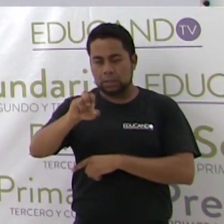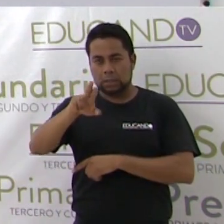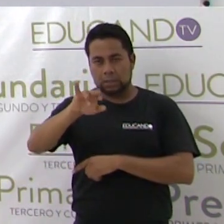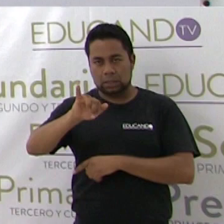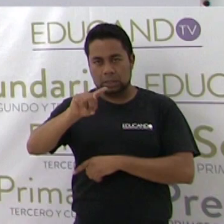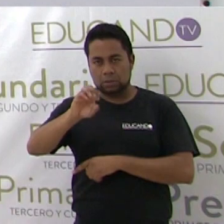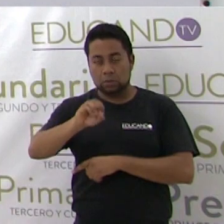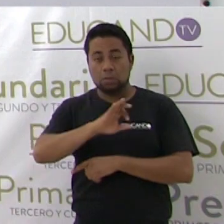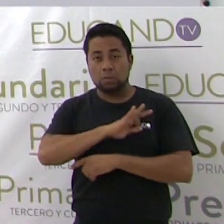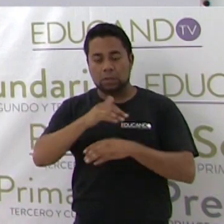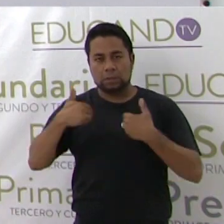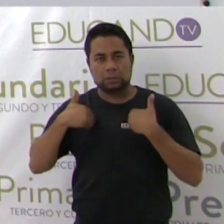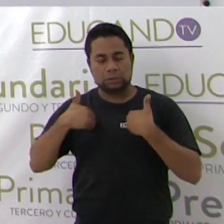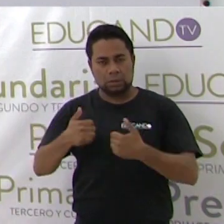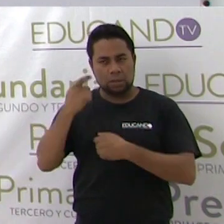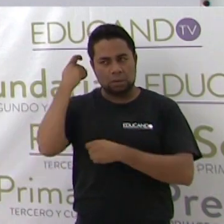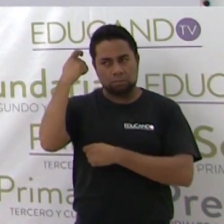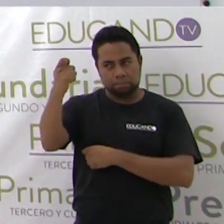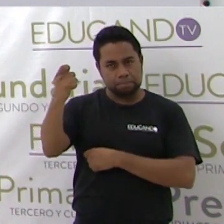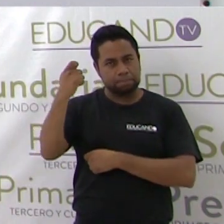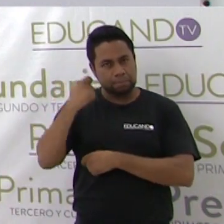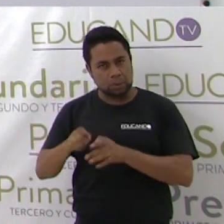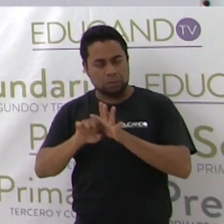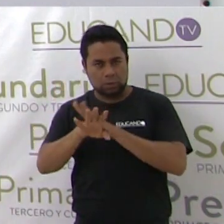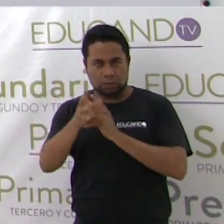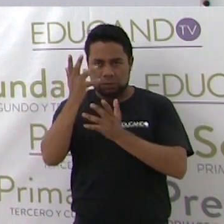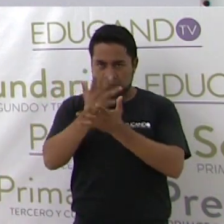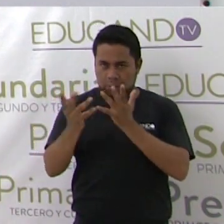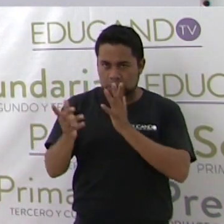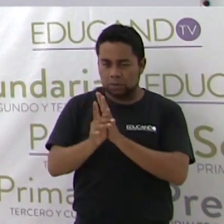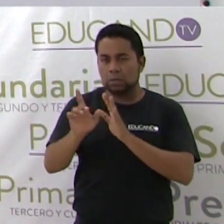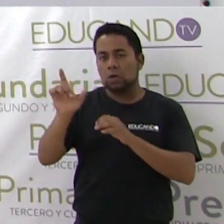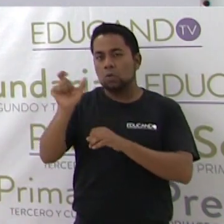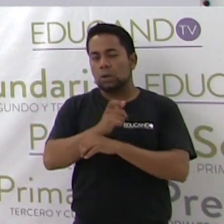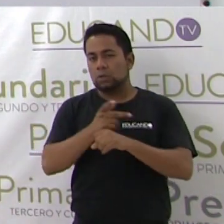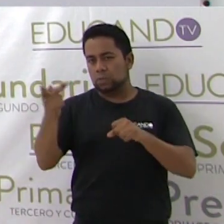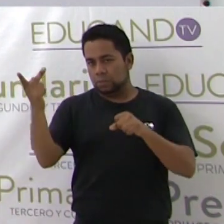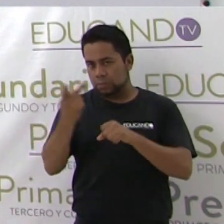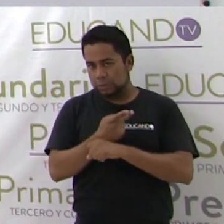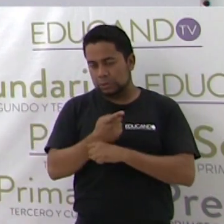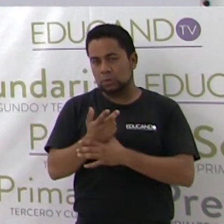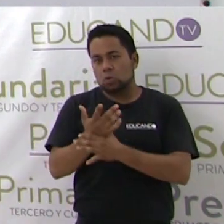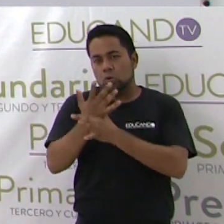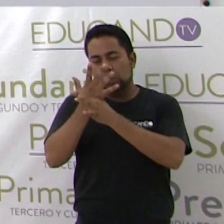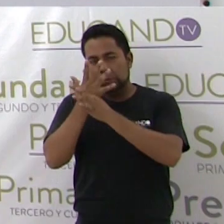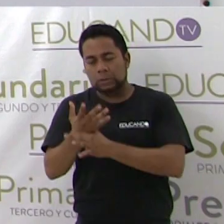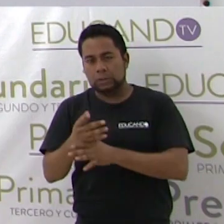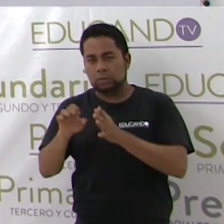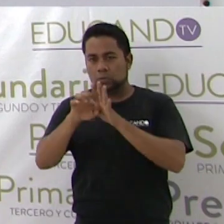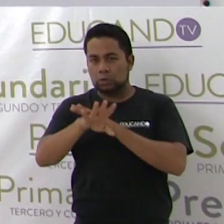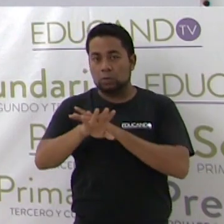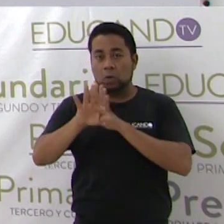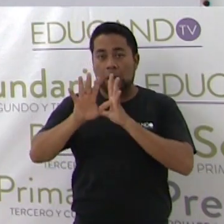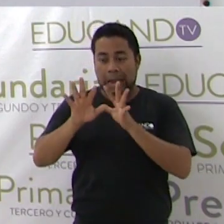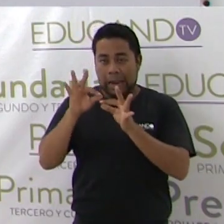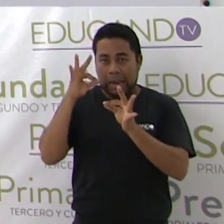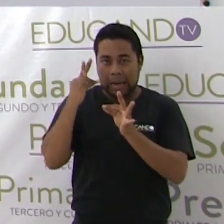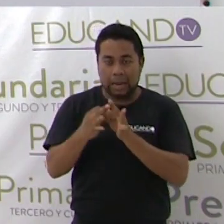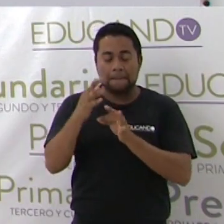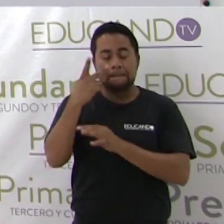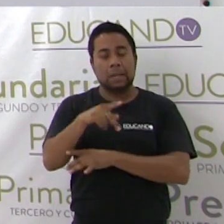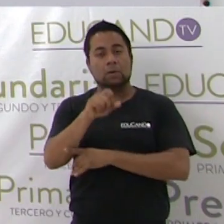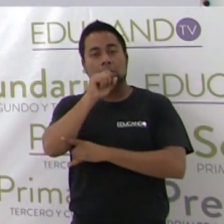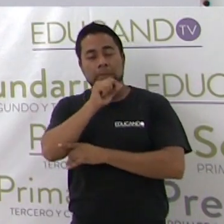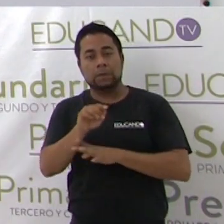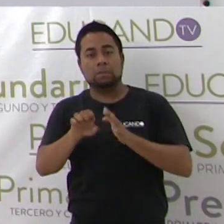permitir entender tanto la acción, en qué momento se está refiriendo, si ya concluyó, pero